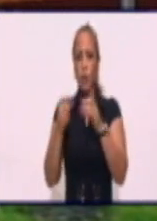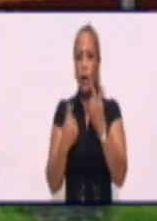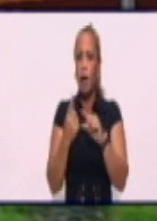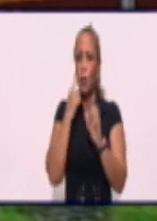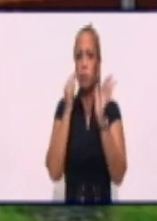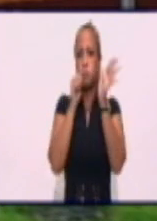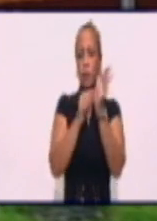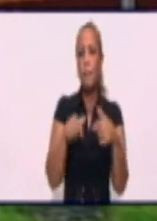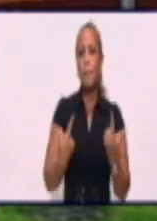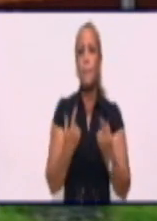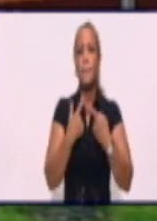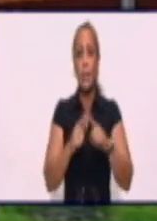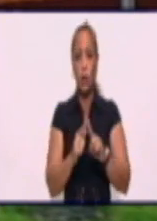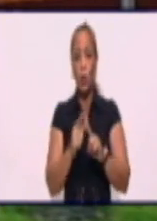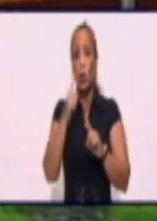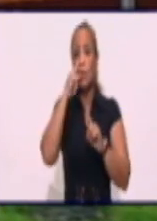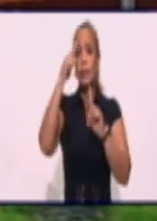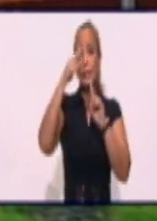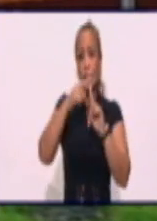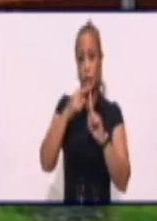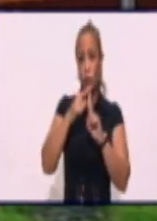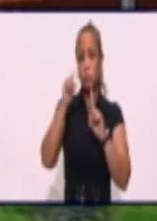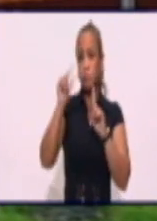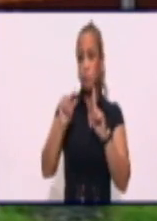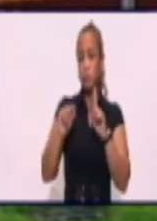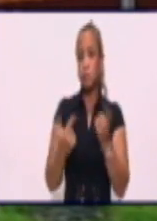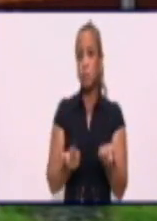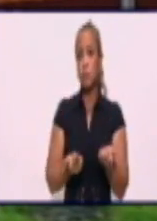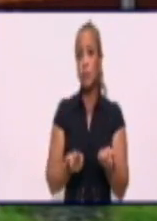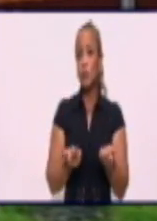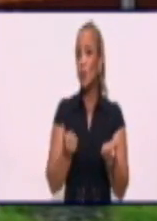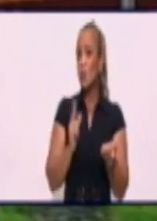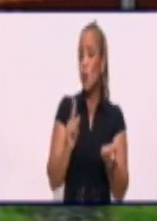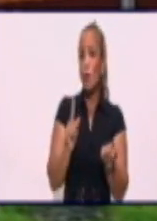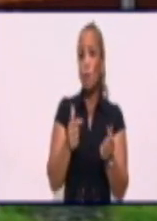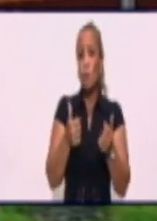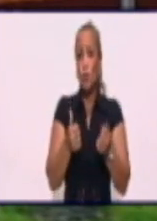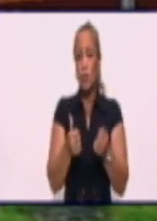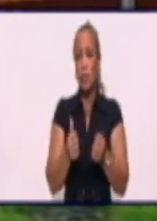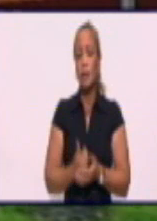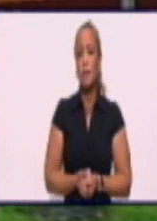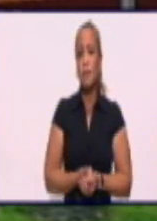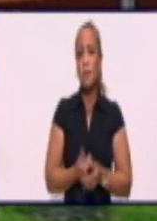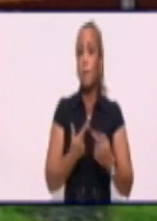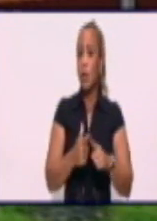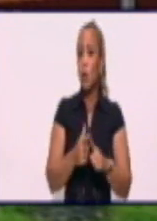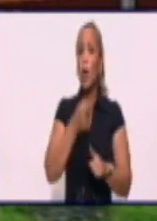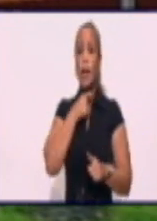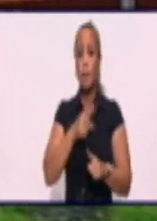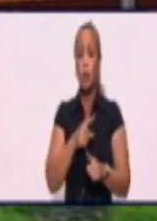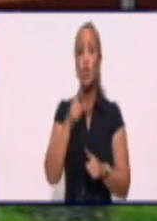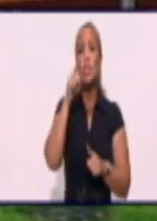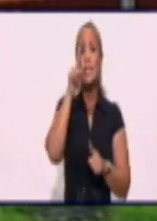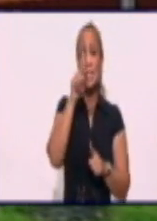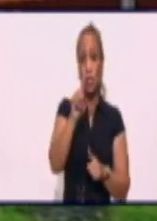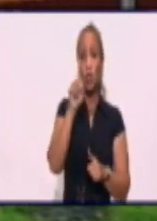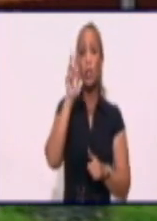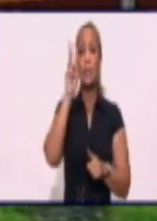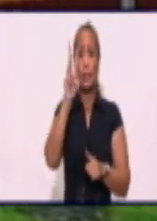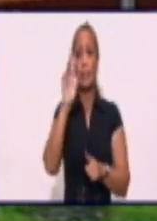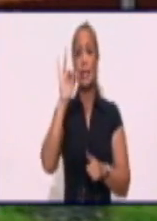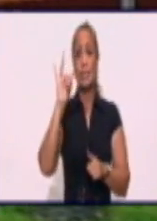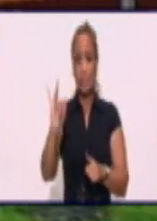incluso datos, esa disminución no es tan significativa, pero por ejemplo 137 casos